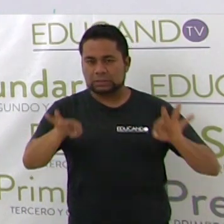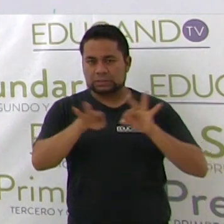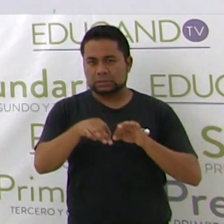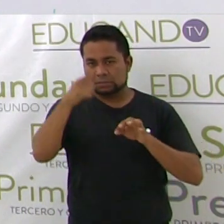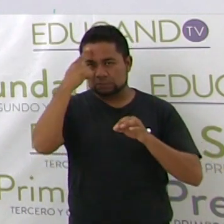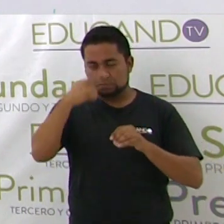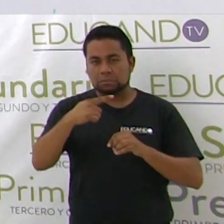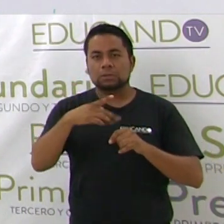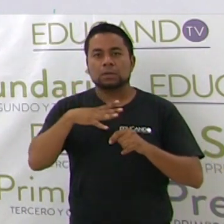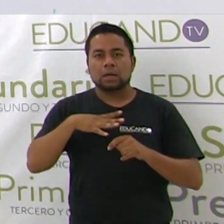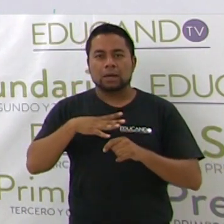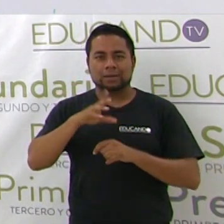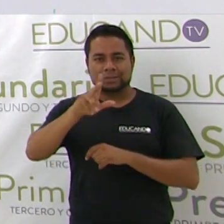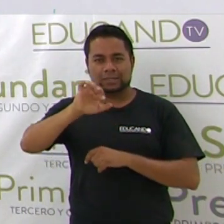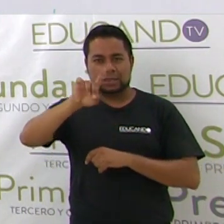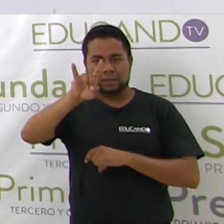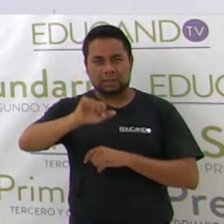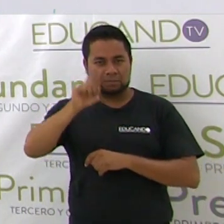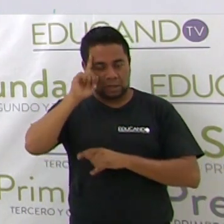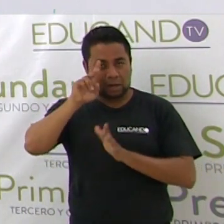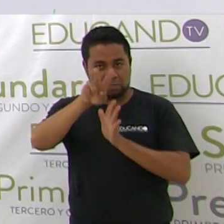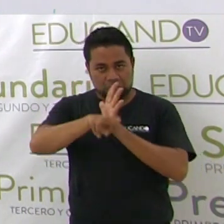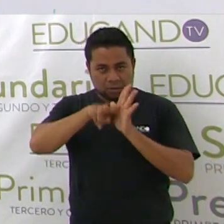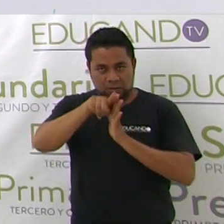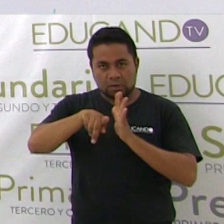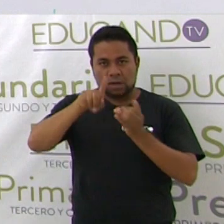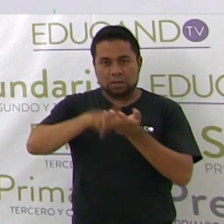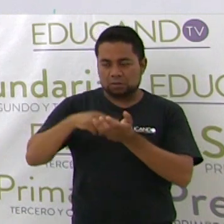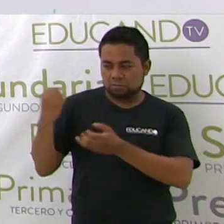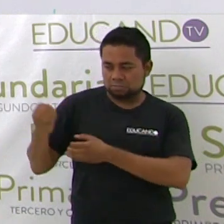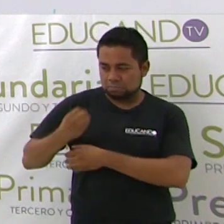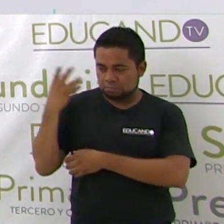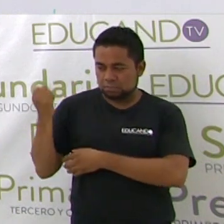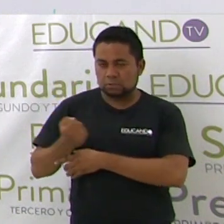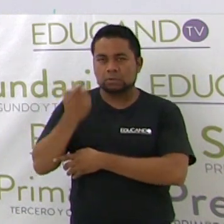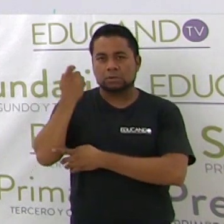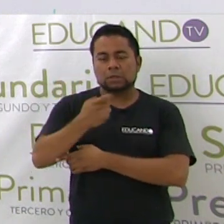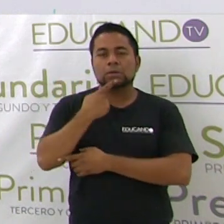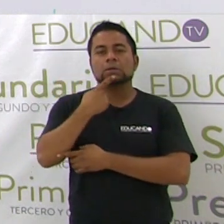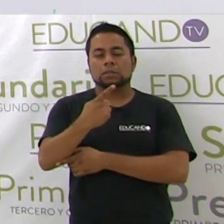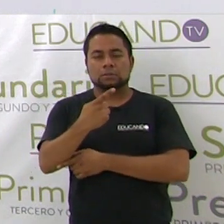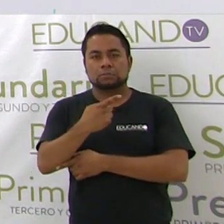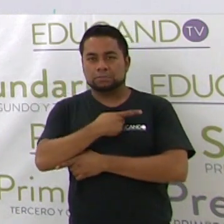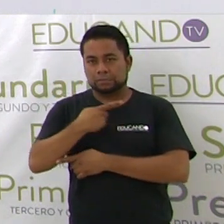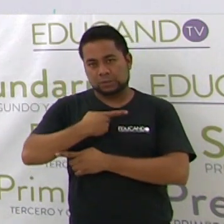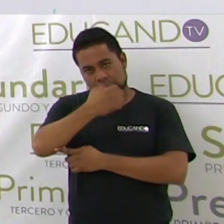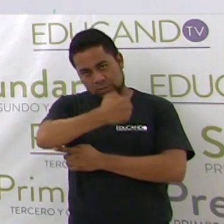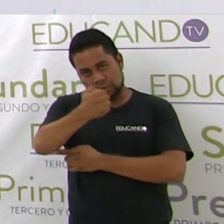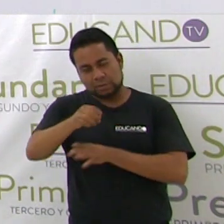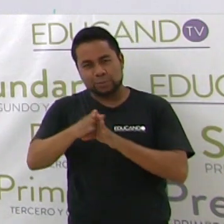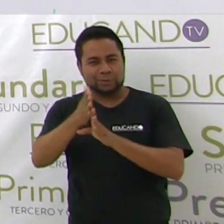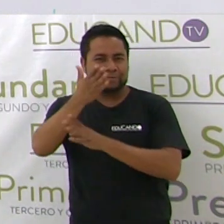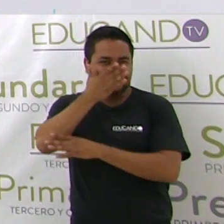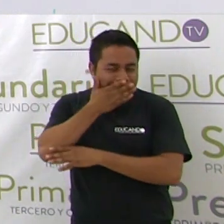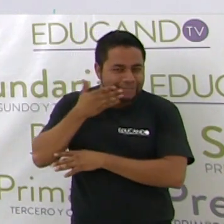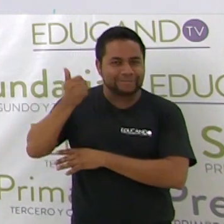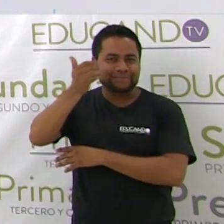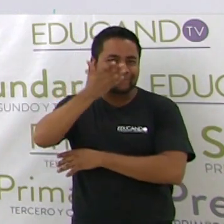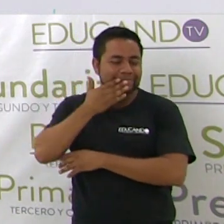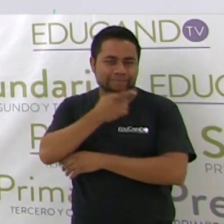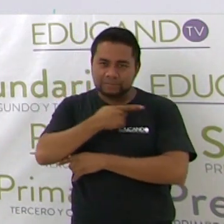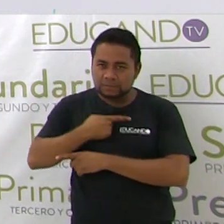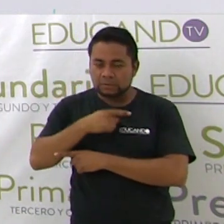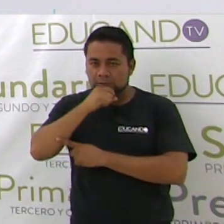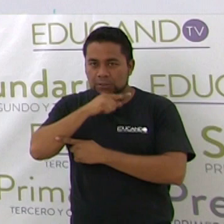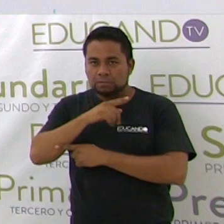nos presenta Cindy en su video, en su conferencia. Dice así, hay que saludar amigablemente, hay